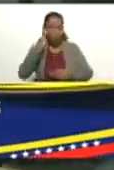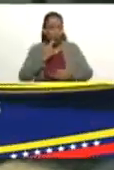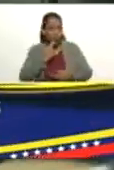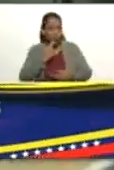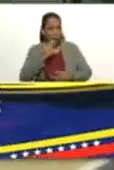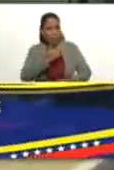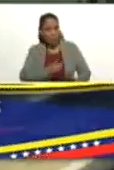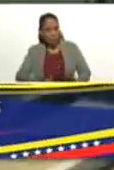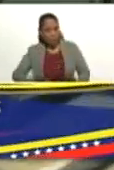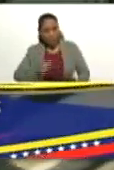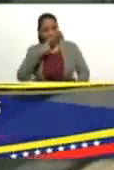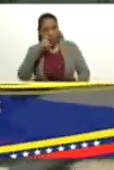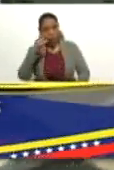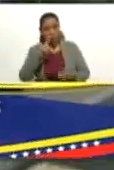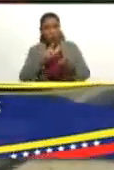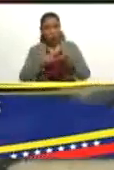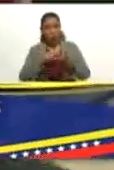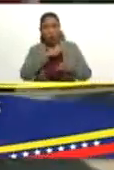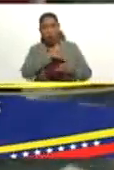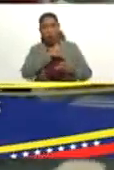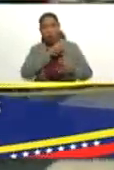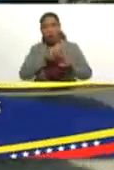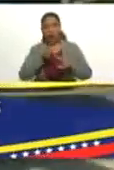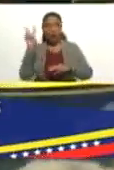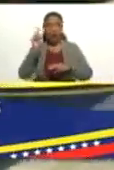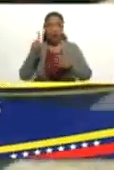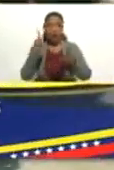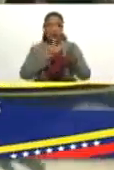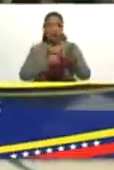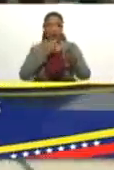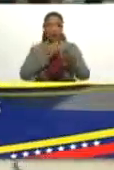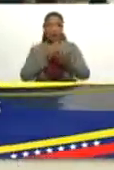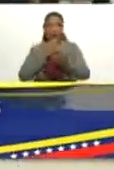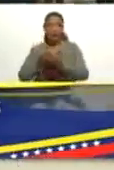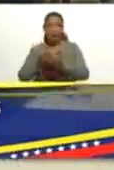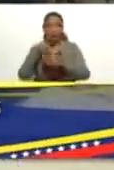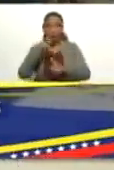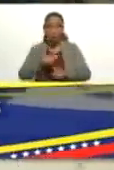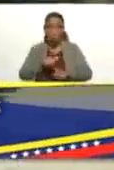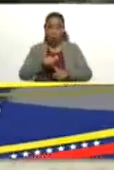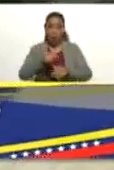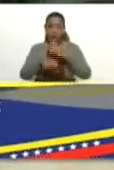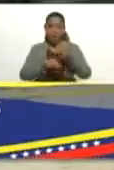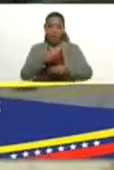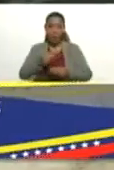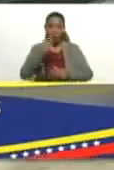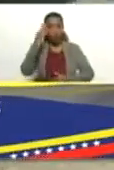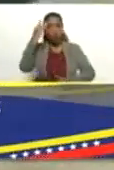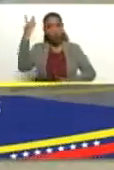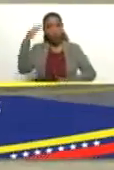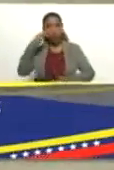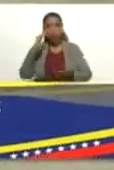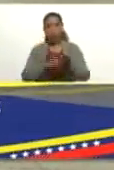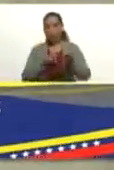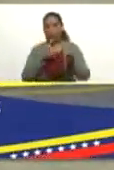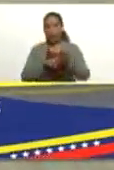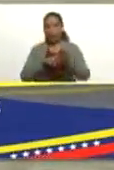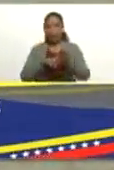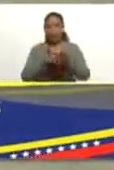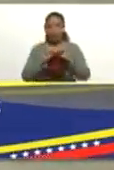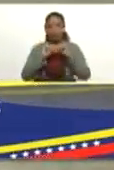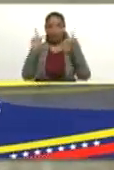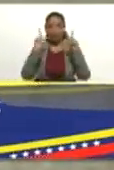Nicolás Maduro, a la Gran Misión Vivienda Venezuela. Hoy cumplimos un hecho realidad, un legado de nuestro